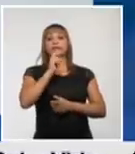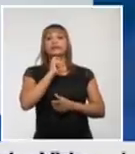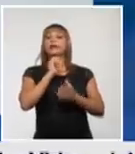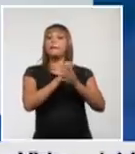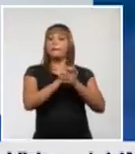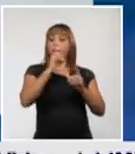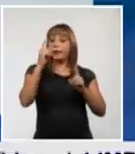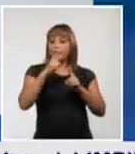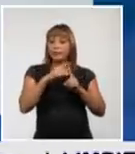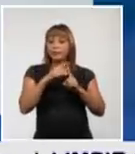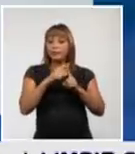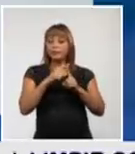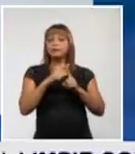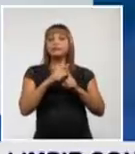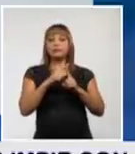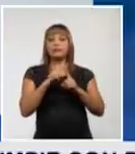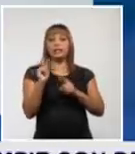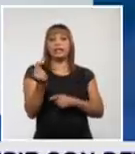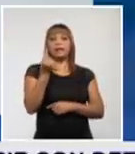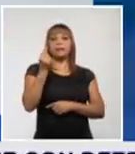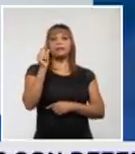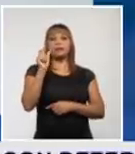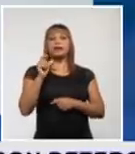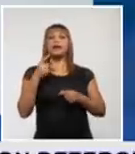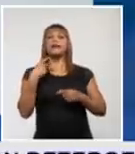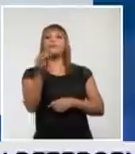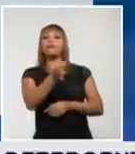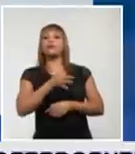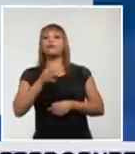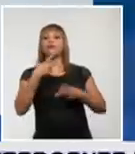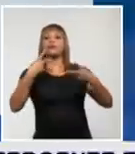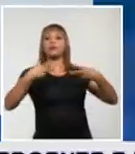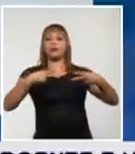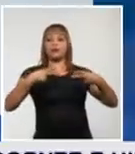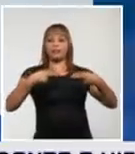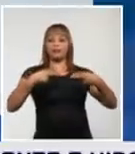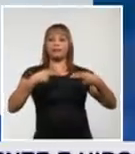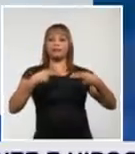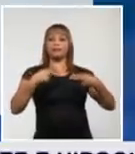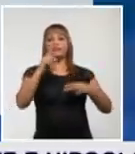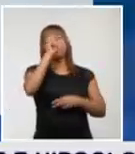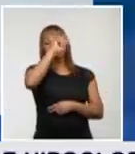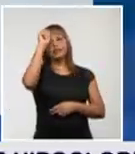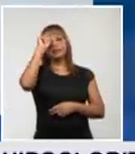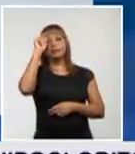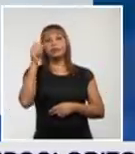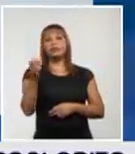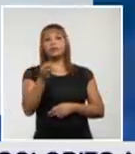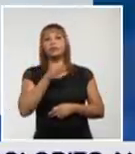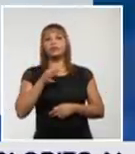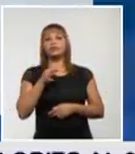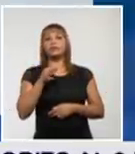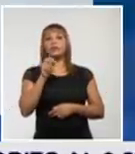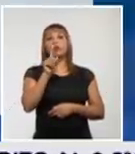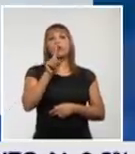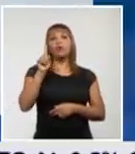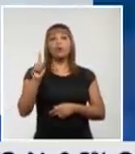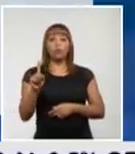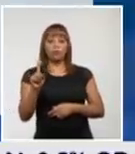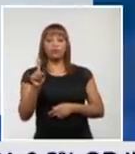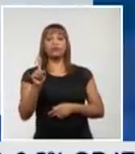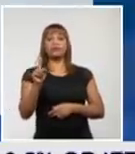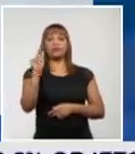Matanzas, el caso diagnosticado es de Cárdenas. En la provincia de Santi Espíritu se diagnostican 11 personas con la